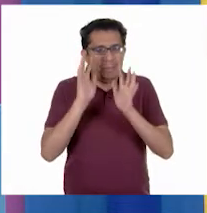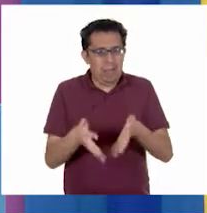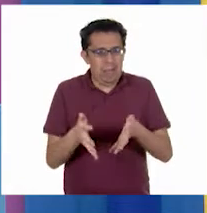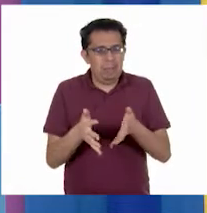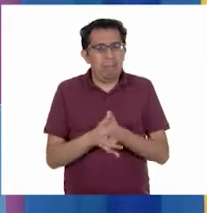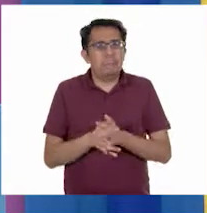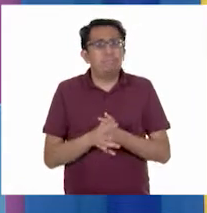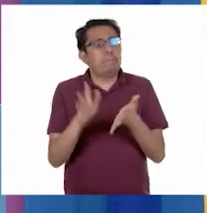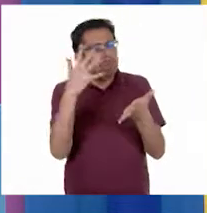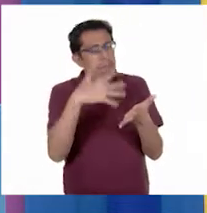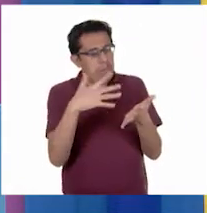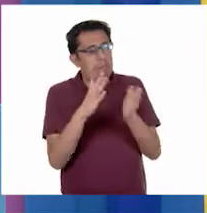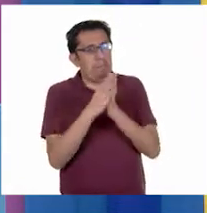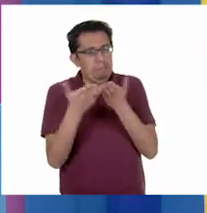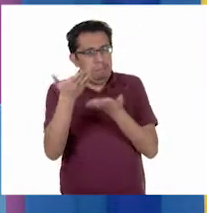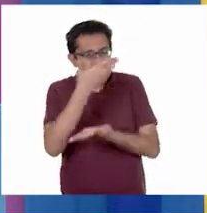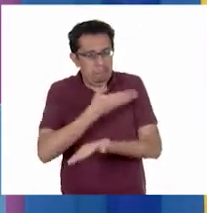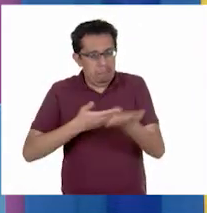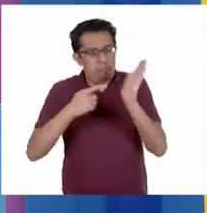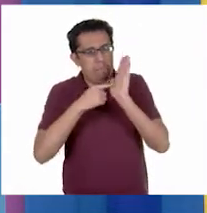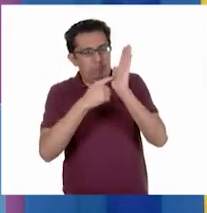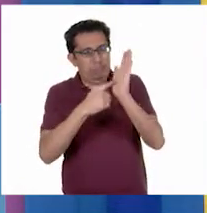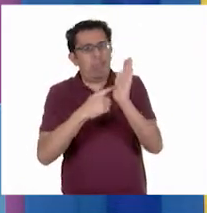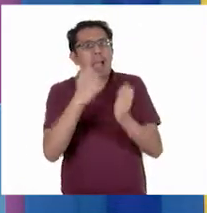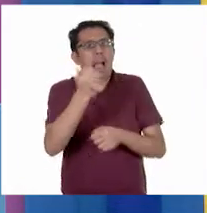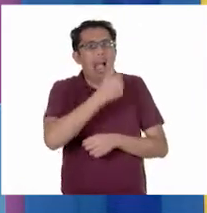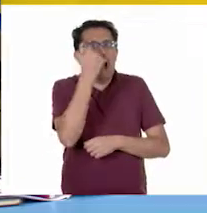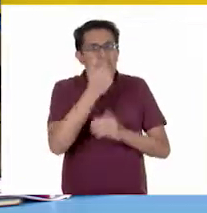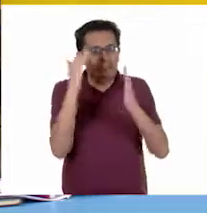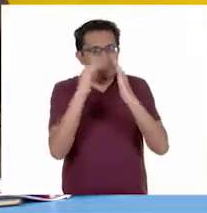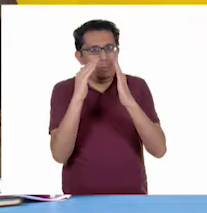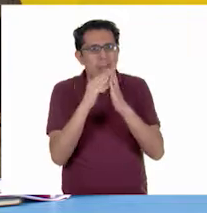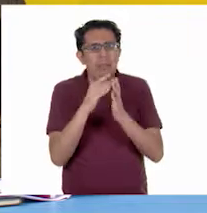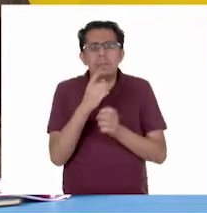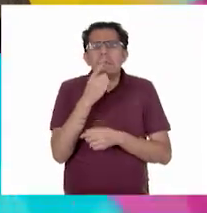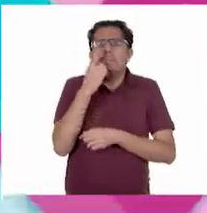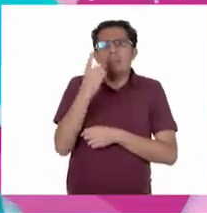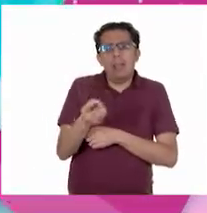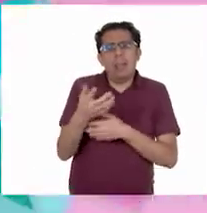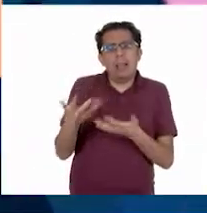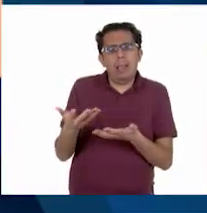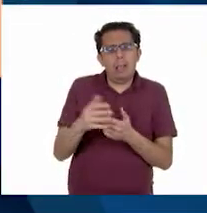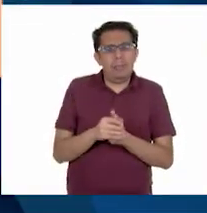Perfecto. Vamos a leerlo. Vamos a compartirlo también con los estudiantes en casa. ¿Qué dice Lari?